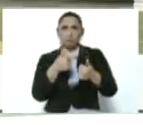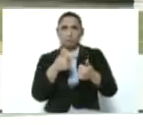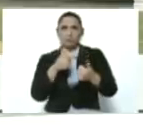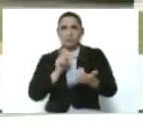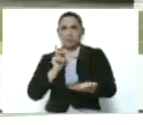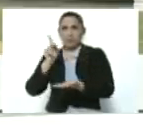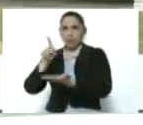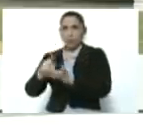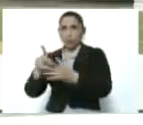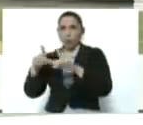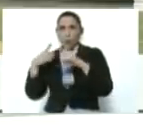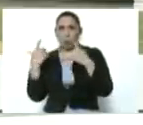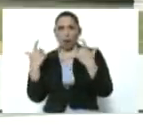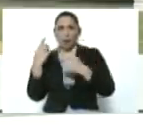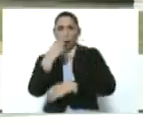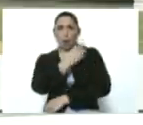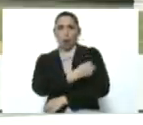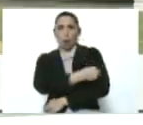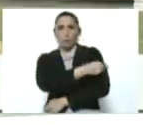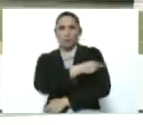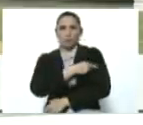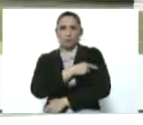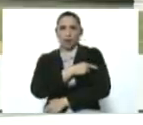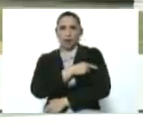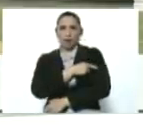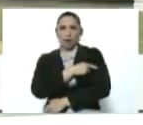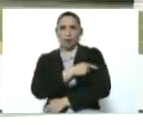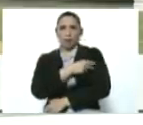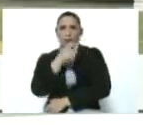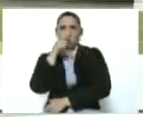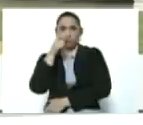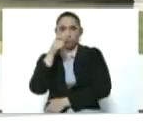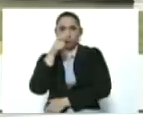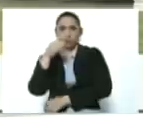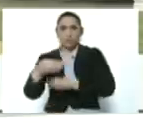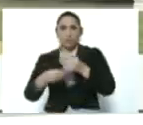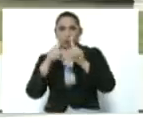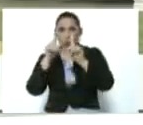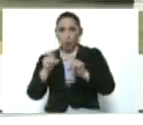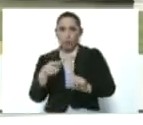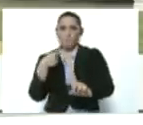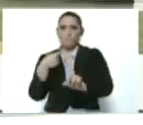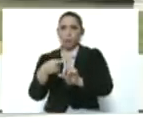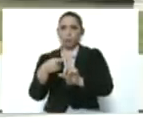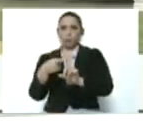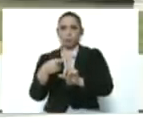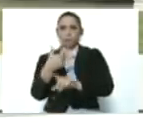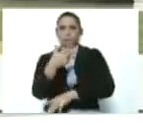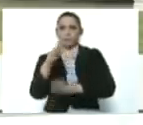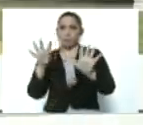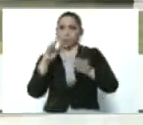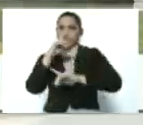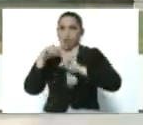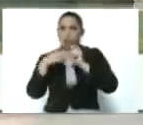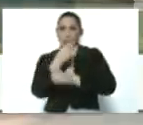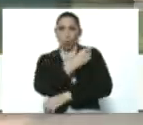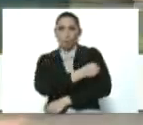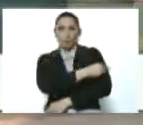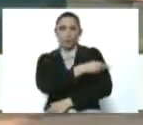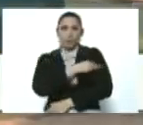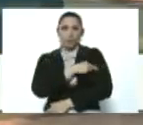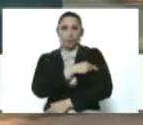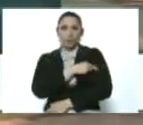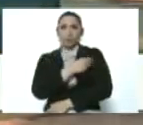guaira en el hospital de campaña se le hizo la prueba positivo 39 años está hospitalizado